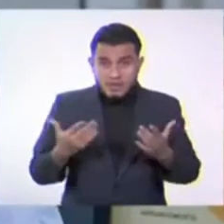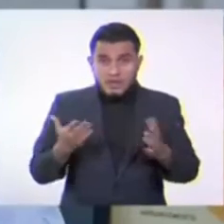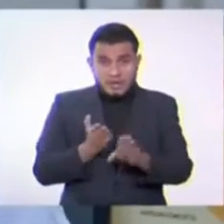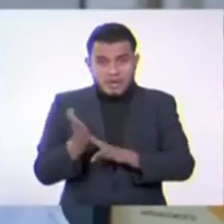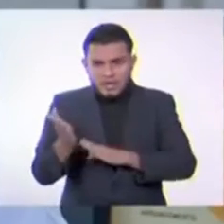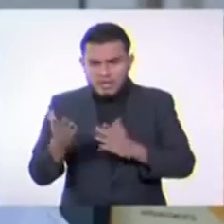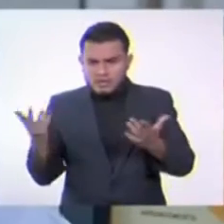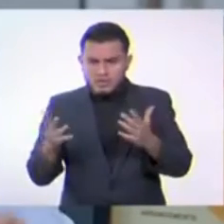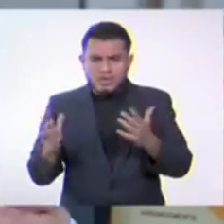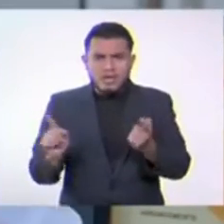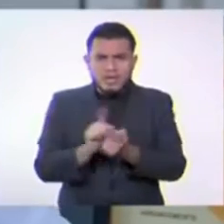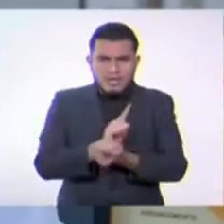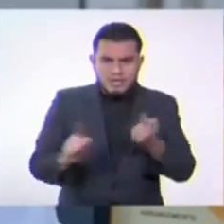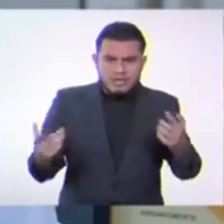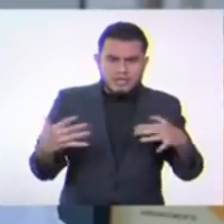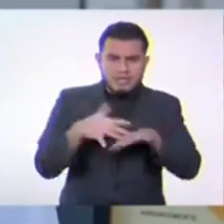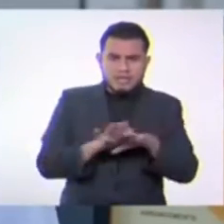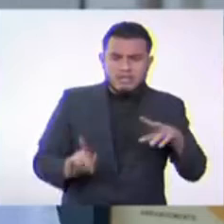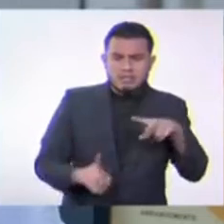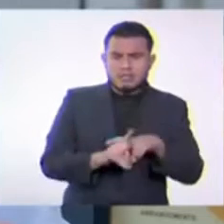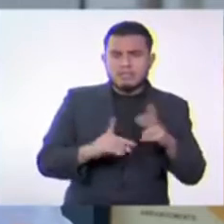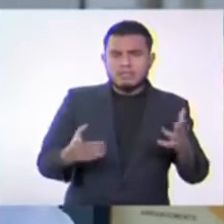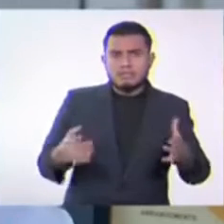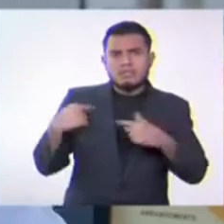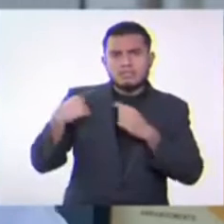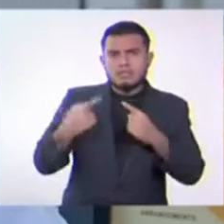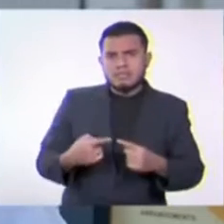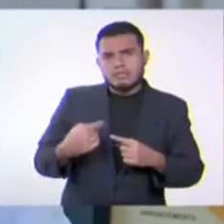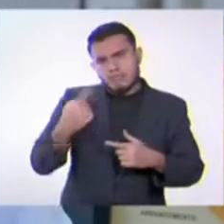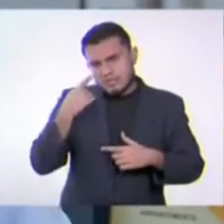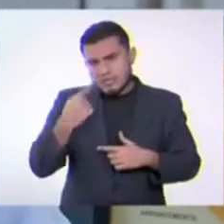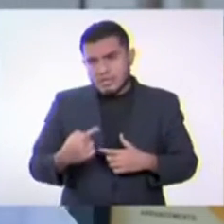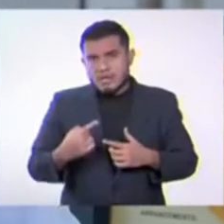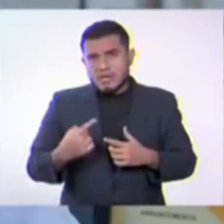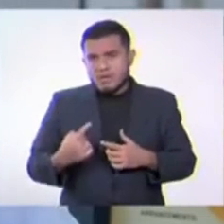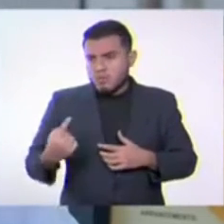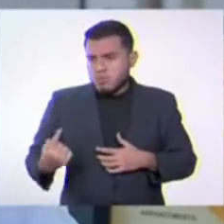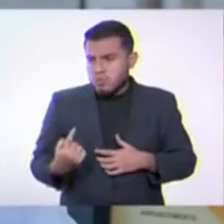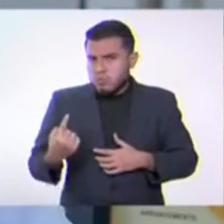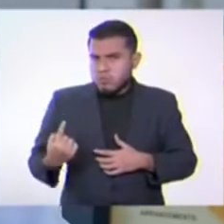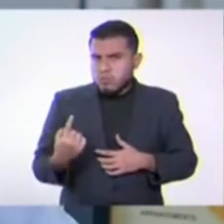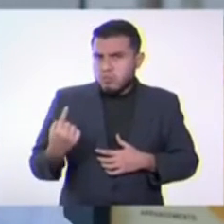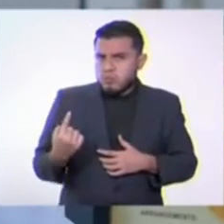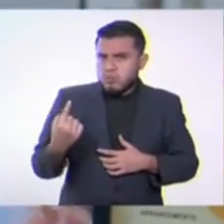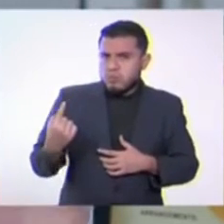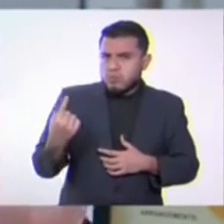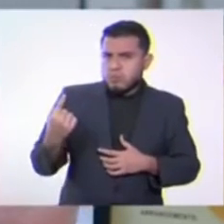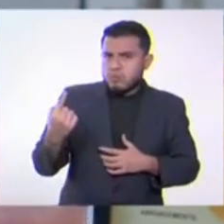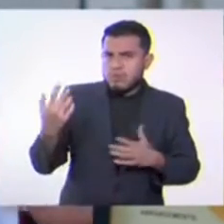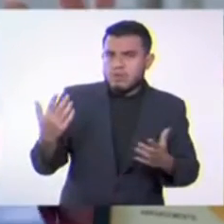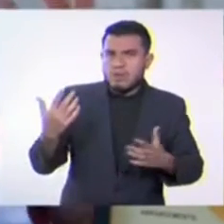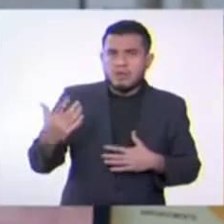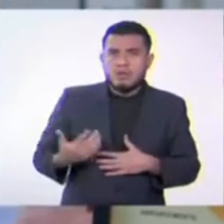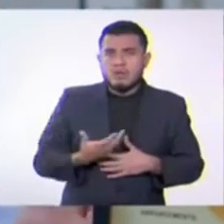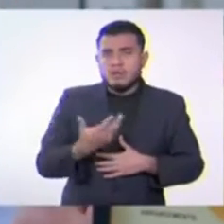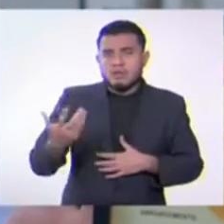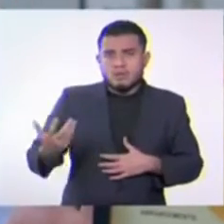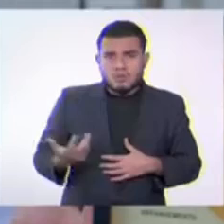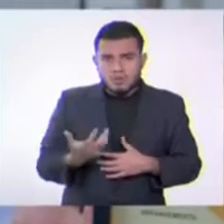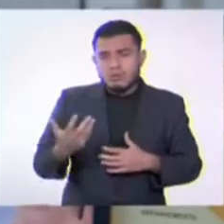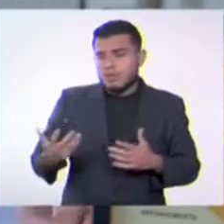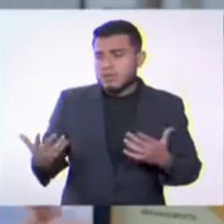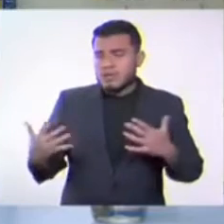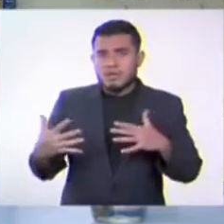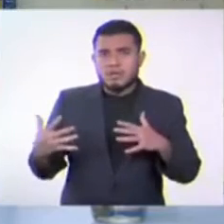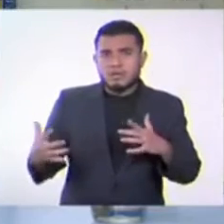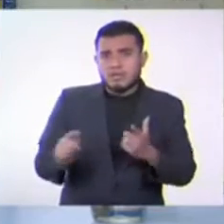relaciones existentes desde el tipo de vista evolutivo entre los organismos y de cómo estas relaciones entre